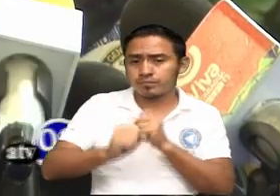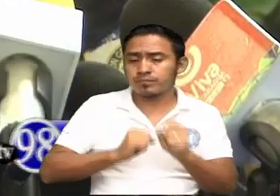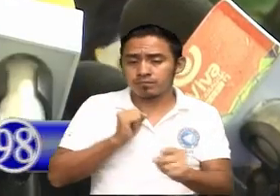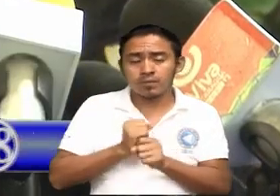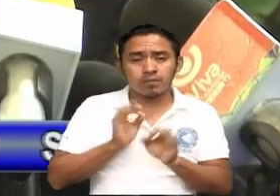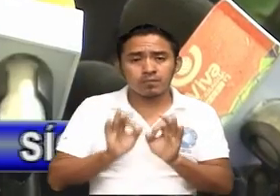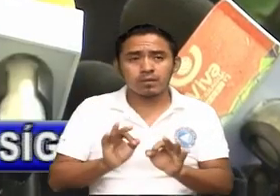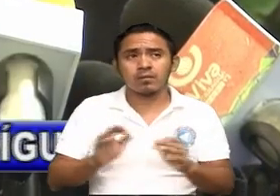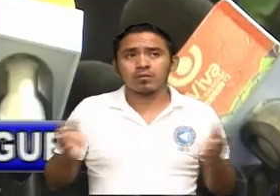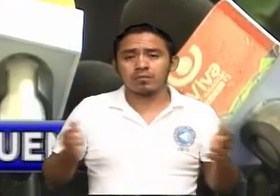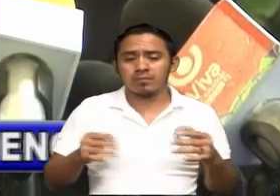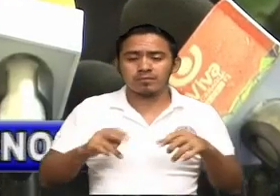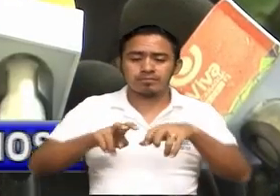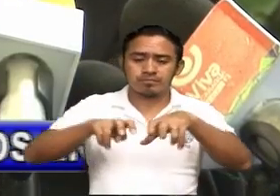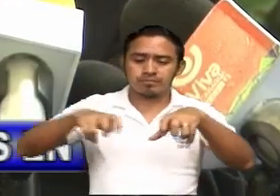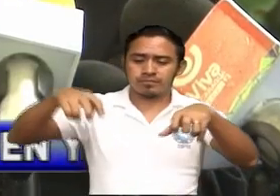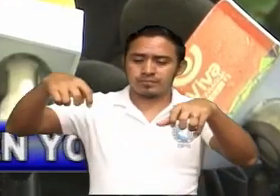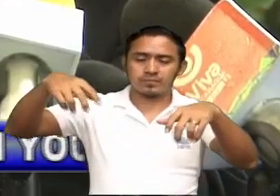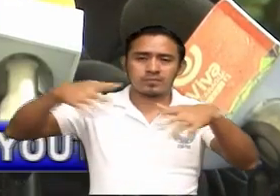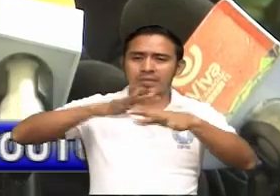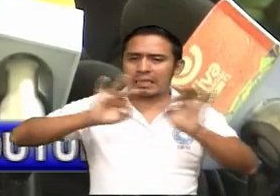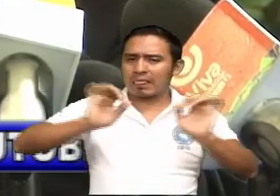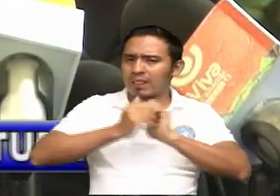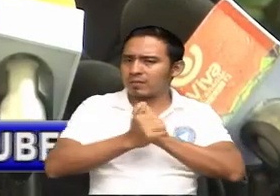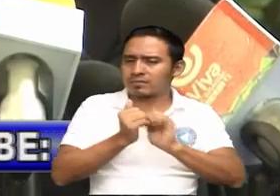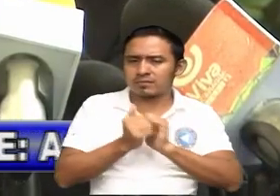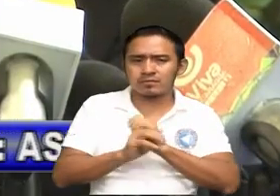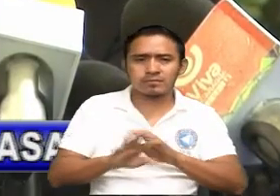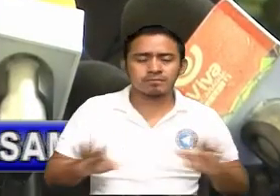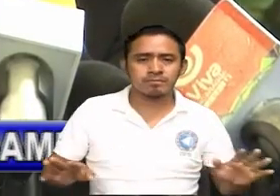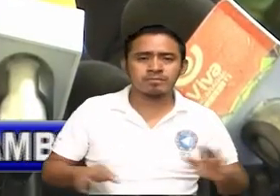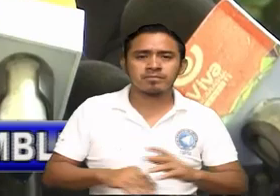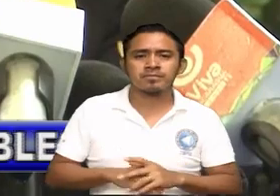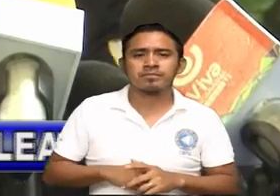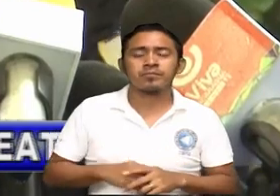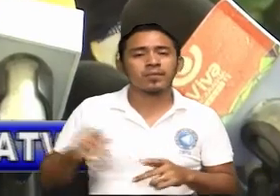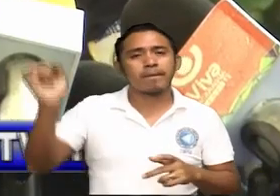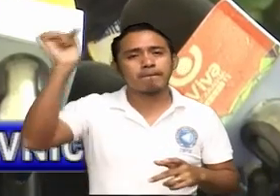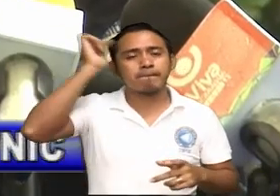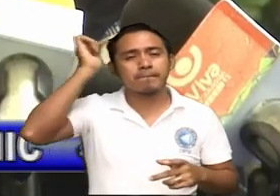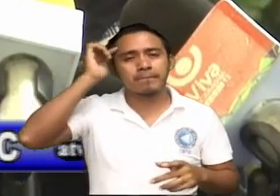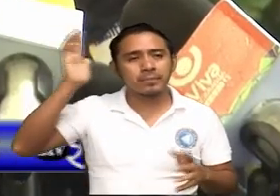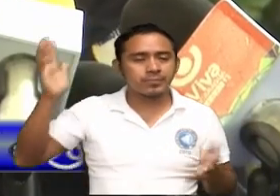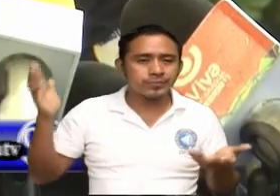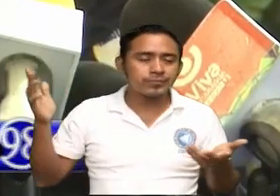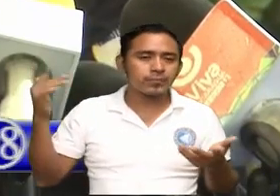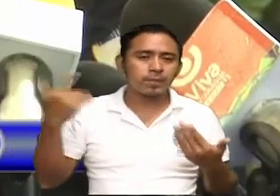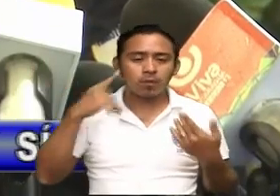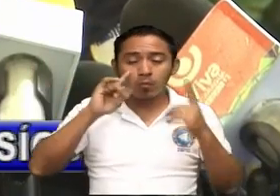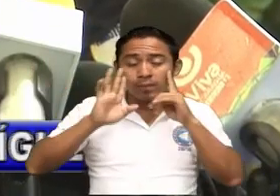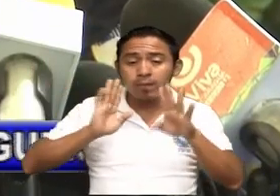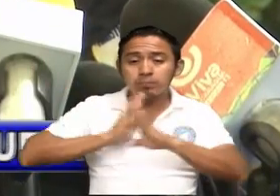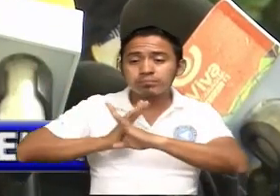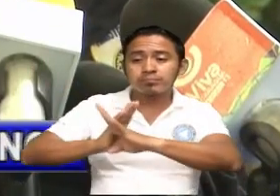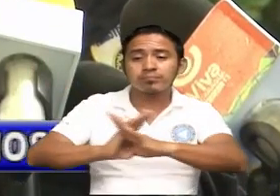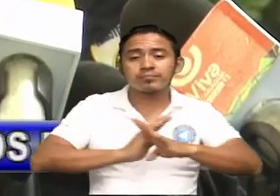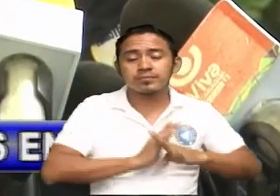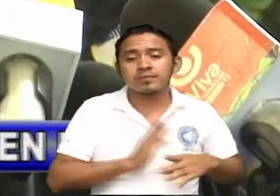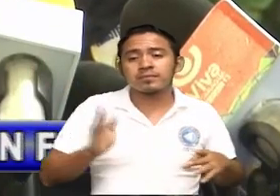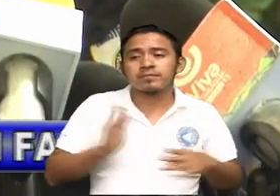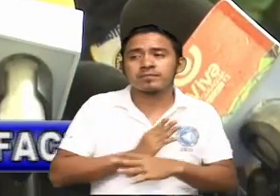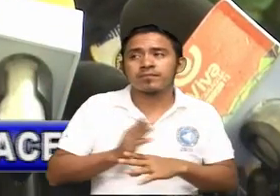obviamente ya no se nos dieran estos incidentes, pensando siempre en la protección de la